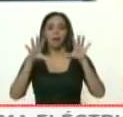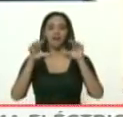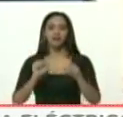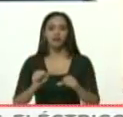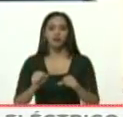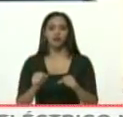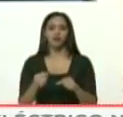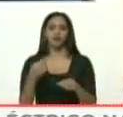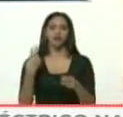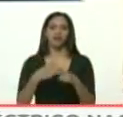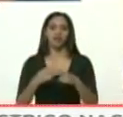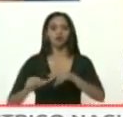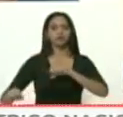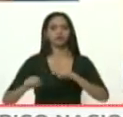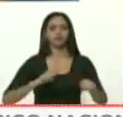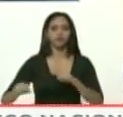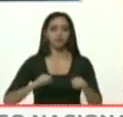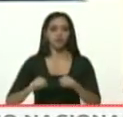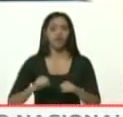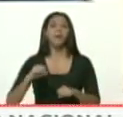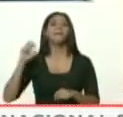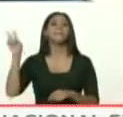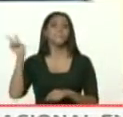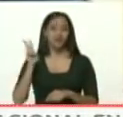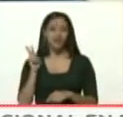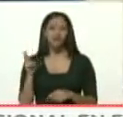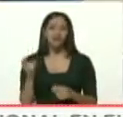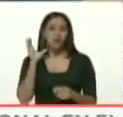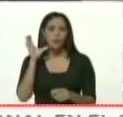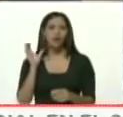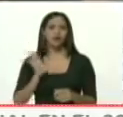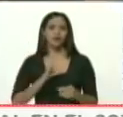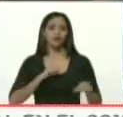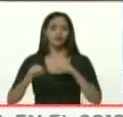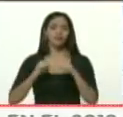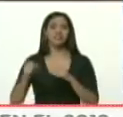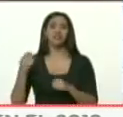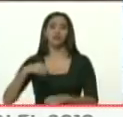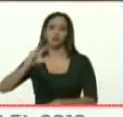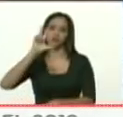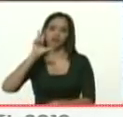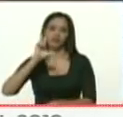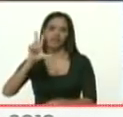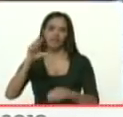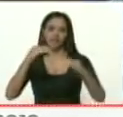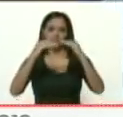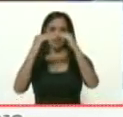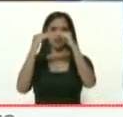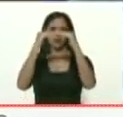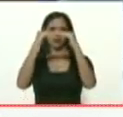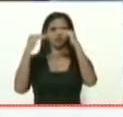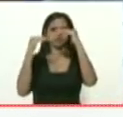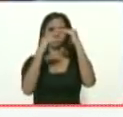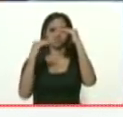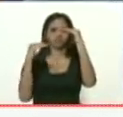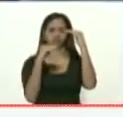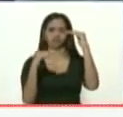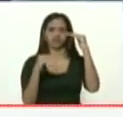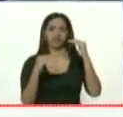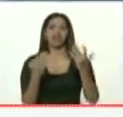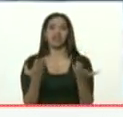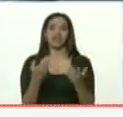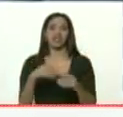sísmicas, ¿no? Venezuela es un país sísmico, tenemos tres fallas recurrentes en el país: la falla del Pilar, que está en